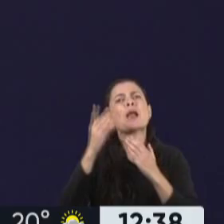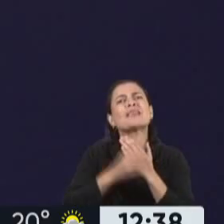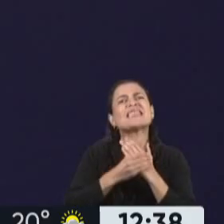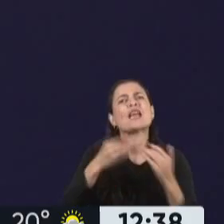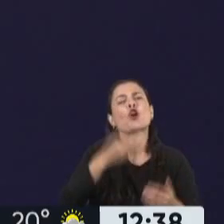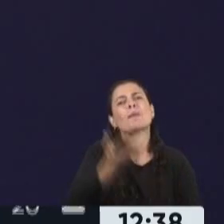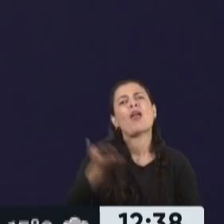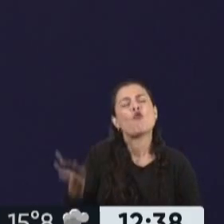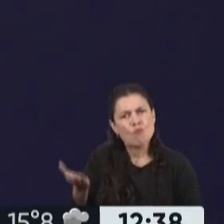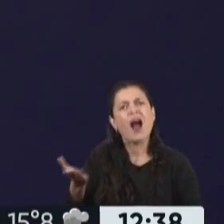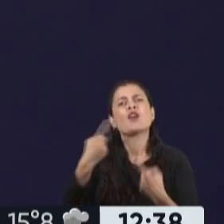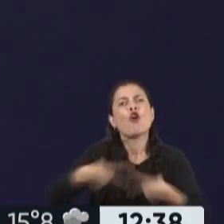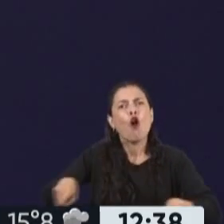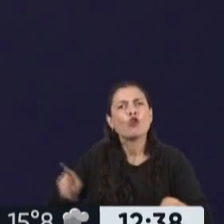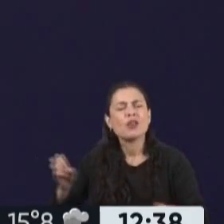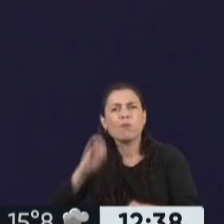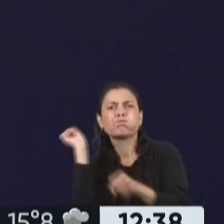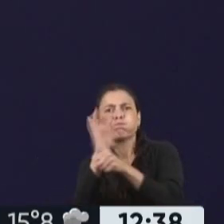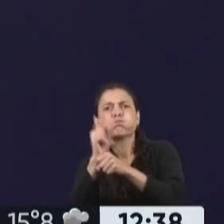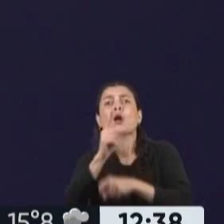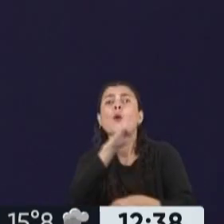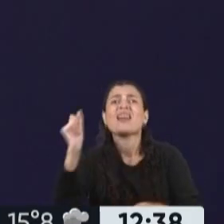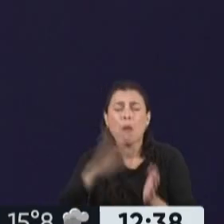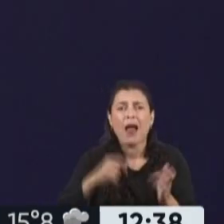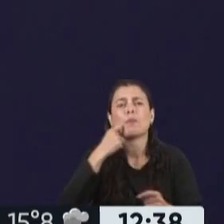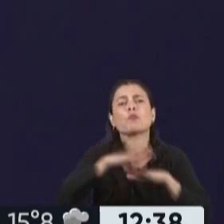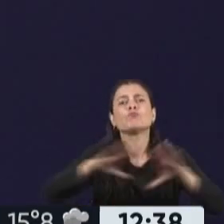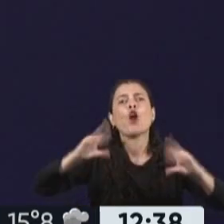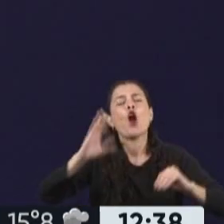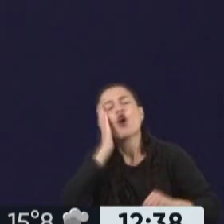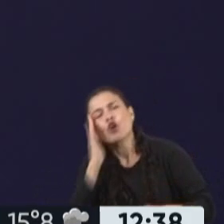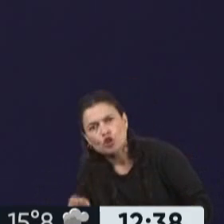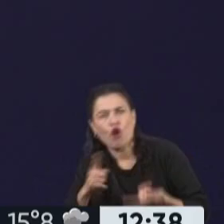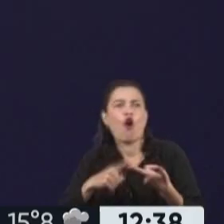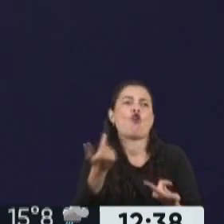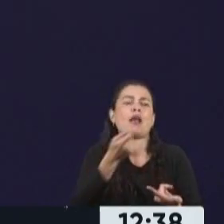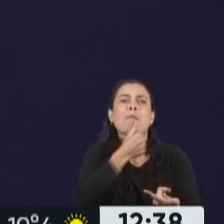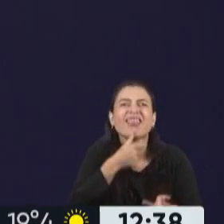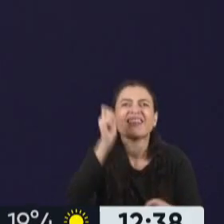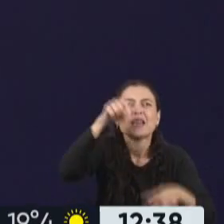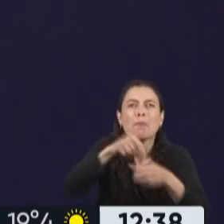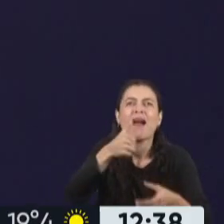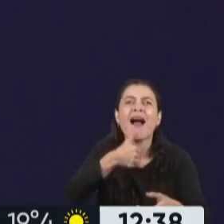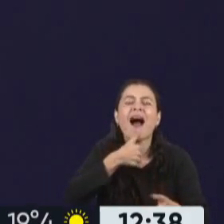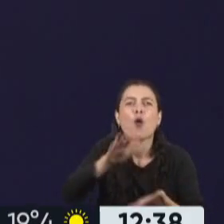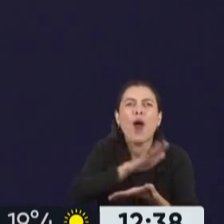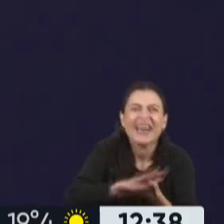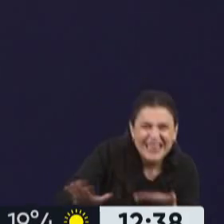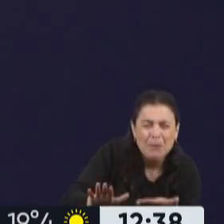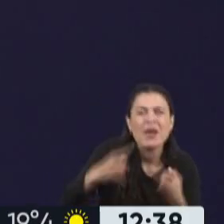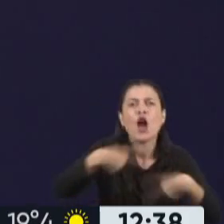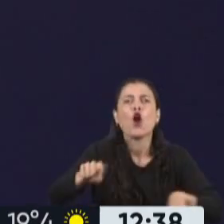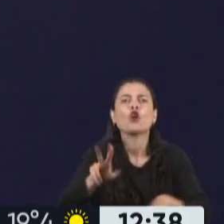Capital Humano aportó insumos básicos para los evacuados como colchones, frazadas, pastillas potabilizadoras, insecticidas y jabón en